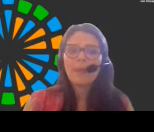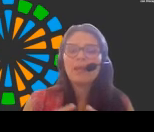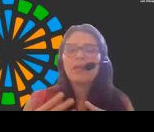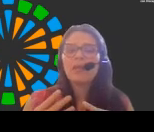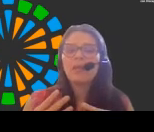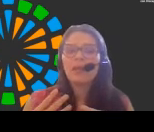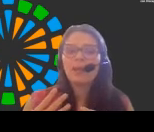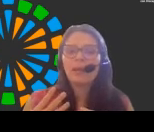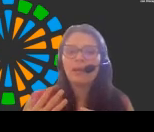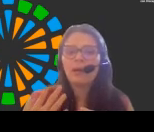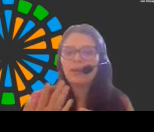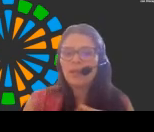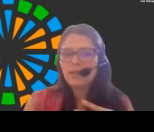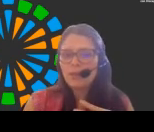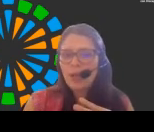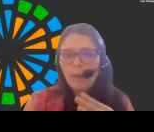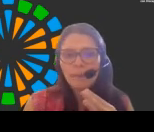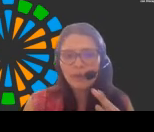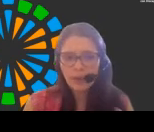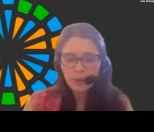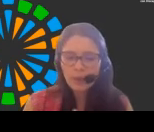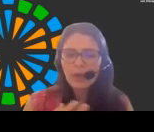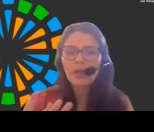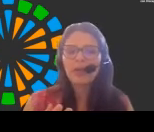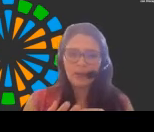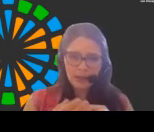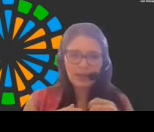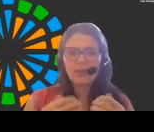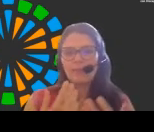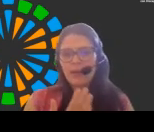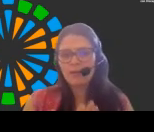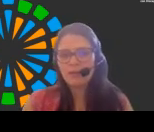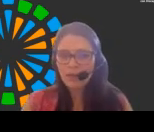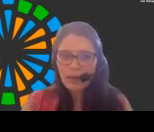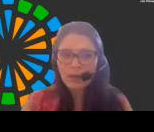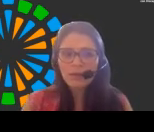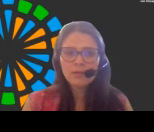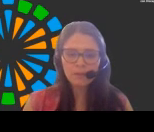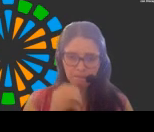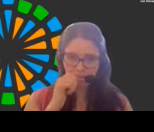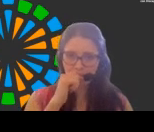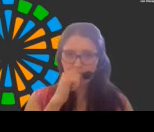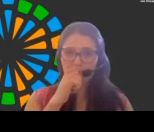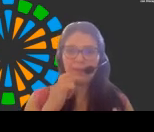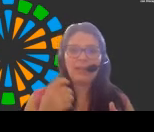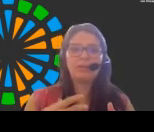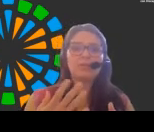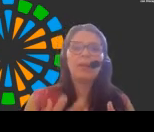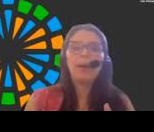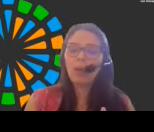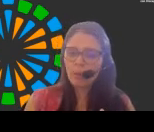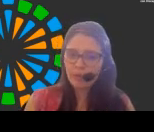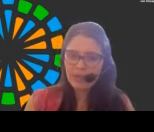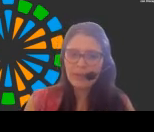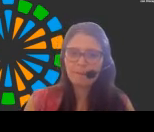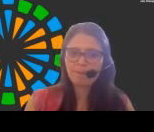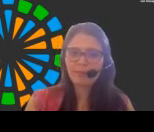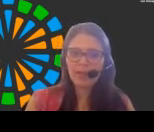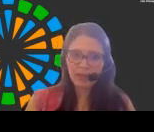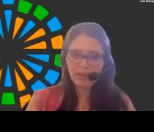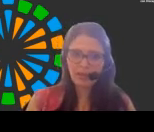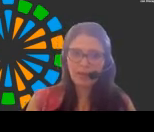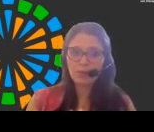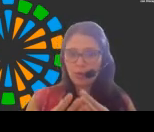y atrás se ve una computadora ella también hace señas es un tema como